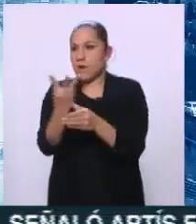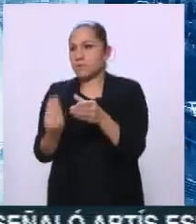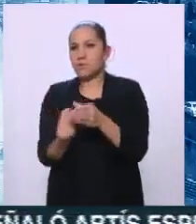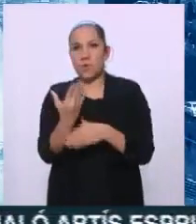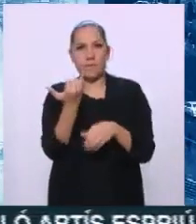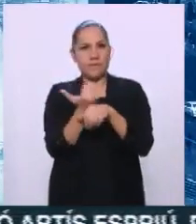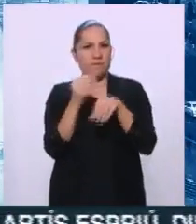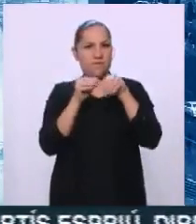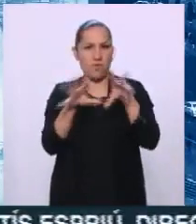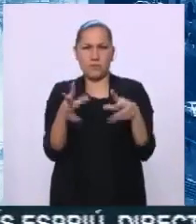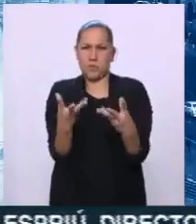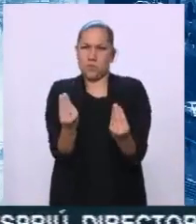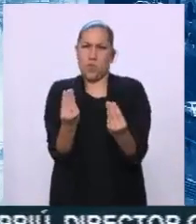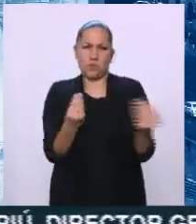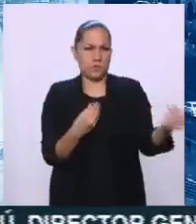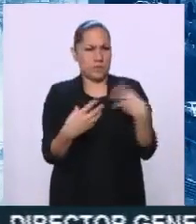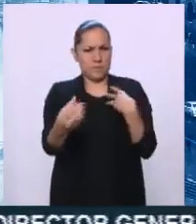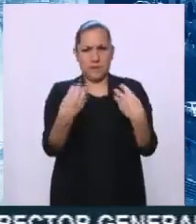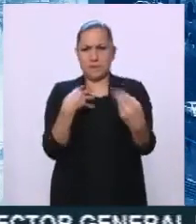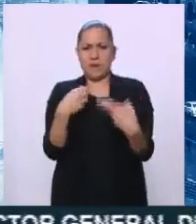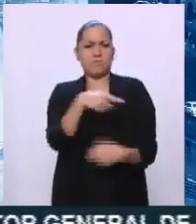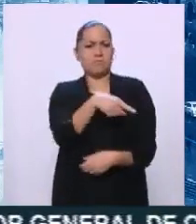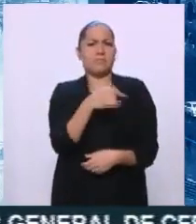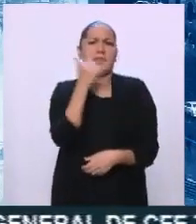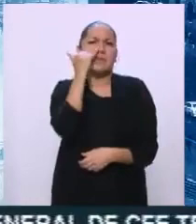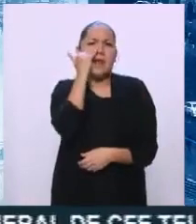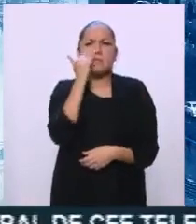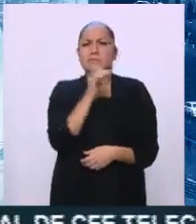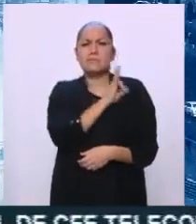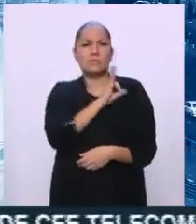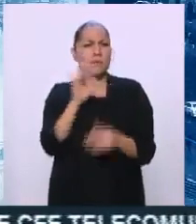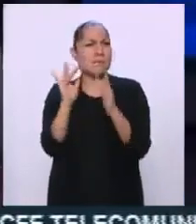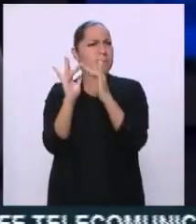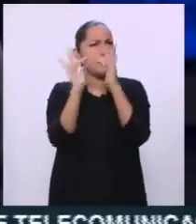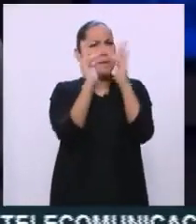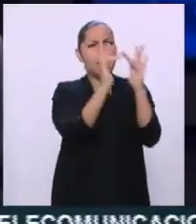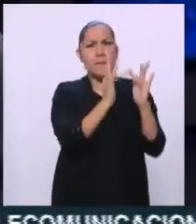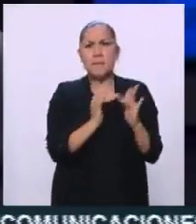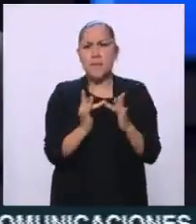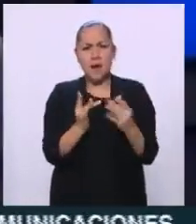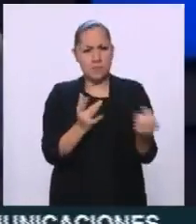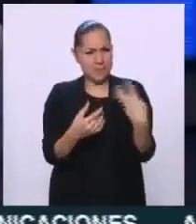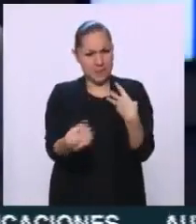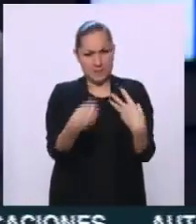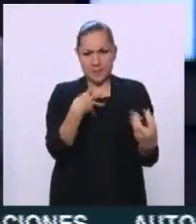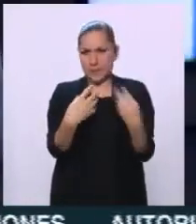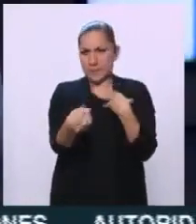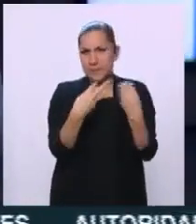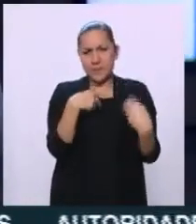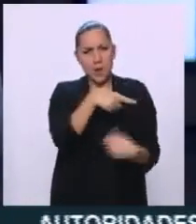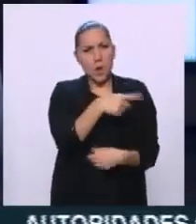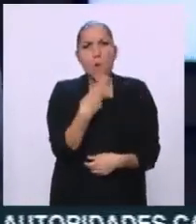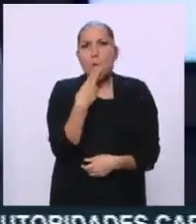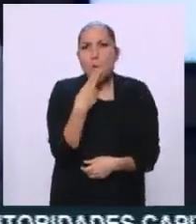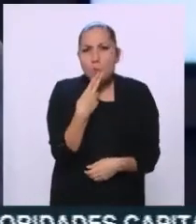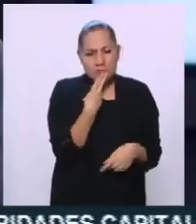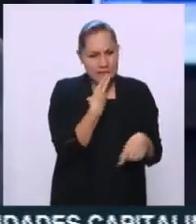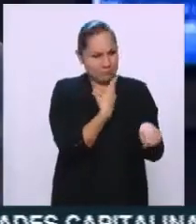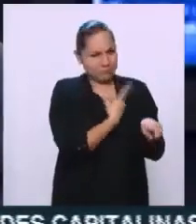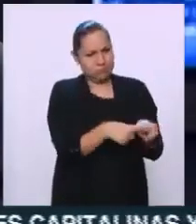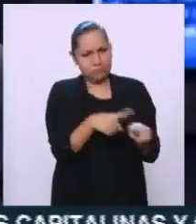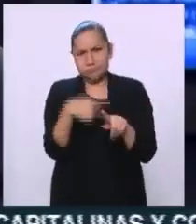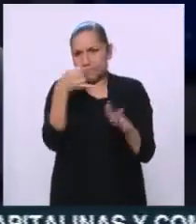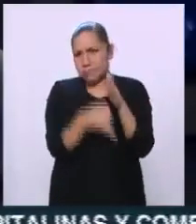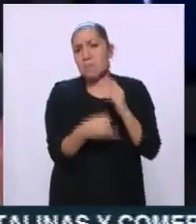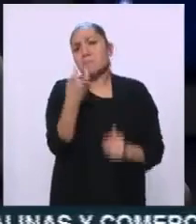capacidades de poder conectarse y tener muchos servicios y muchos usos, está cambiando la forma de relación de la gente también con